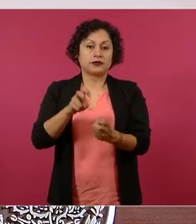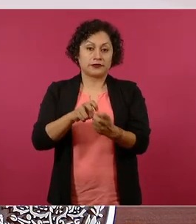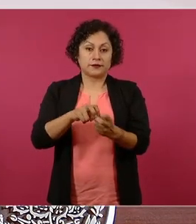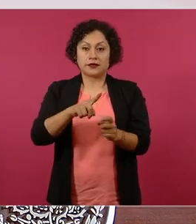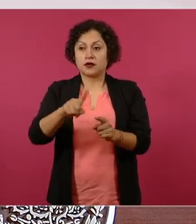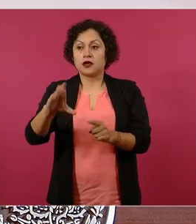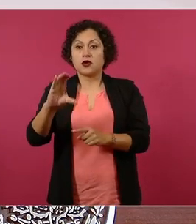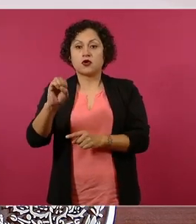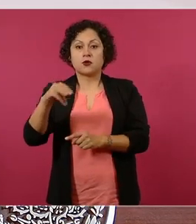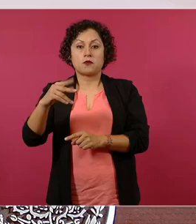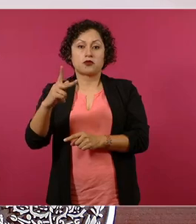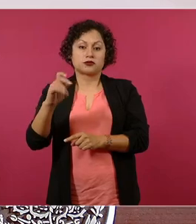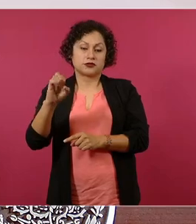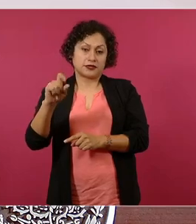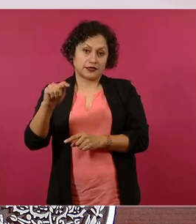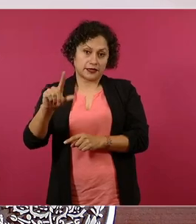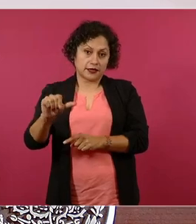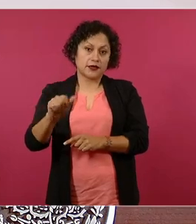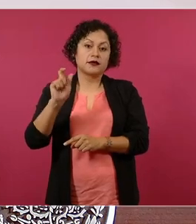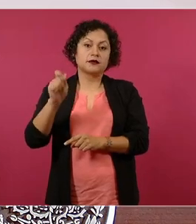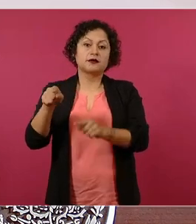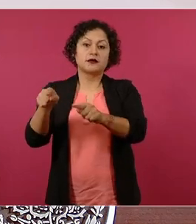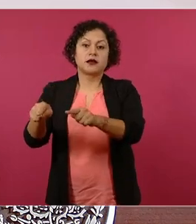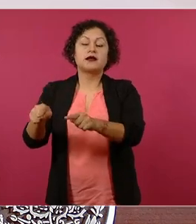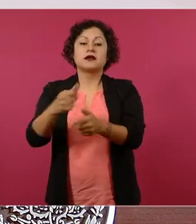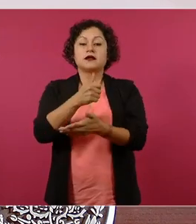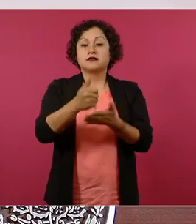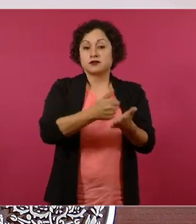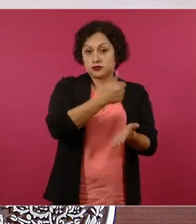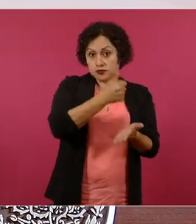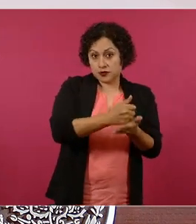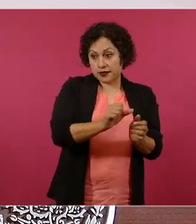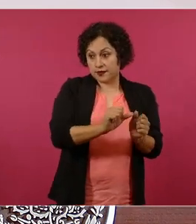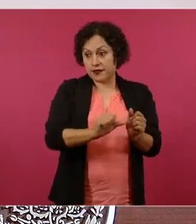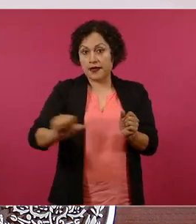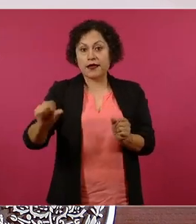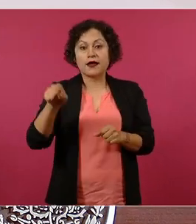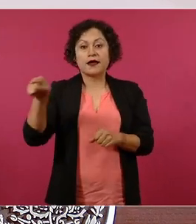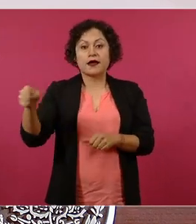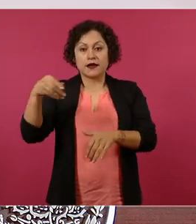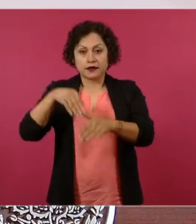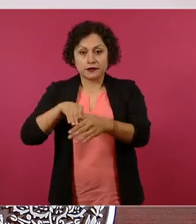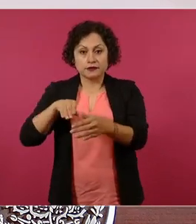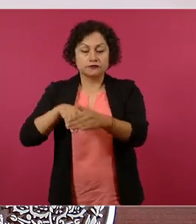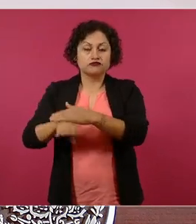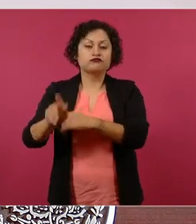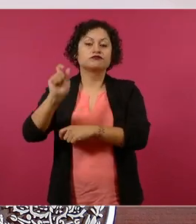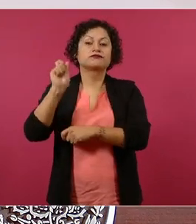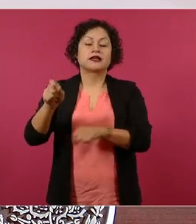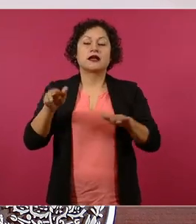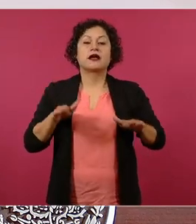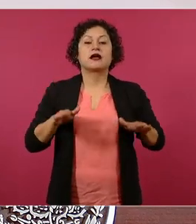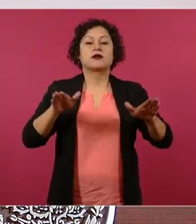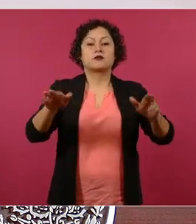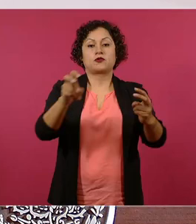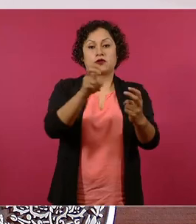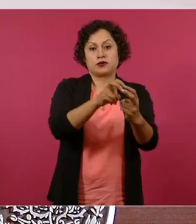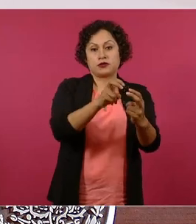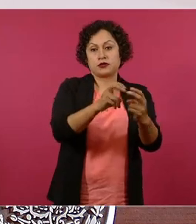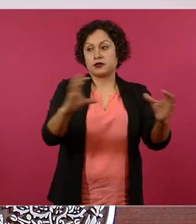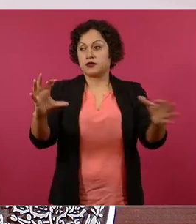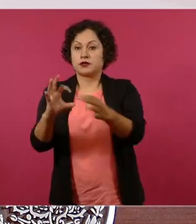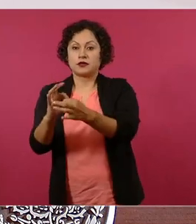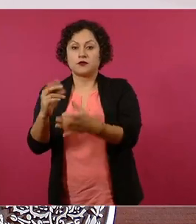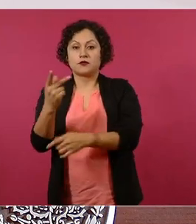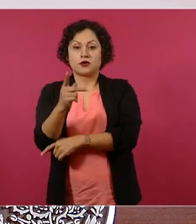Compostela la que une eh la ciudad de Tepic hacia Compostela para unir el aeropuerto de Tepic con el de Puerto Vallarta con la